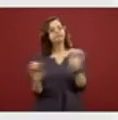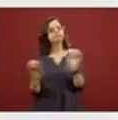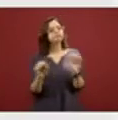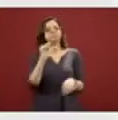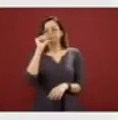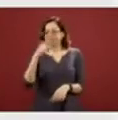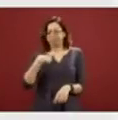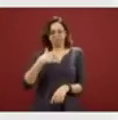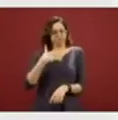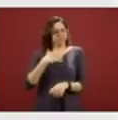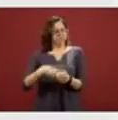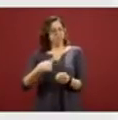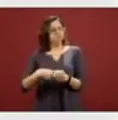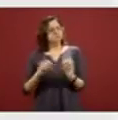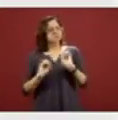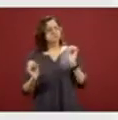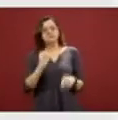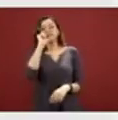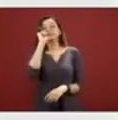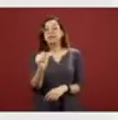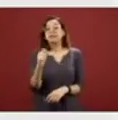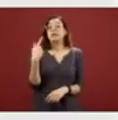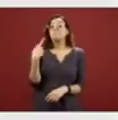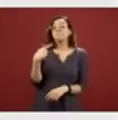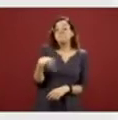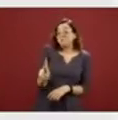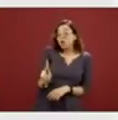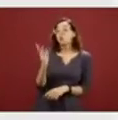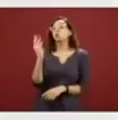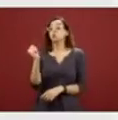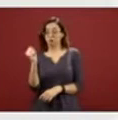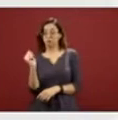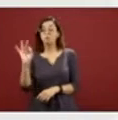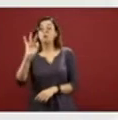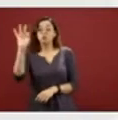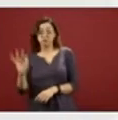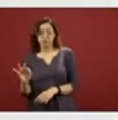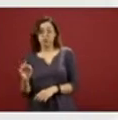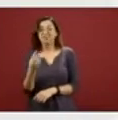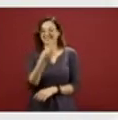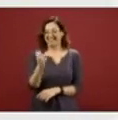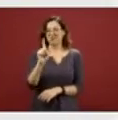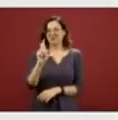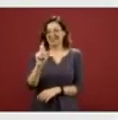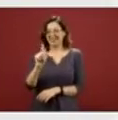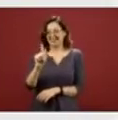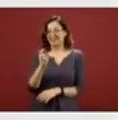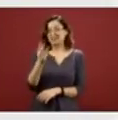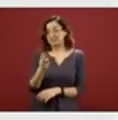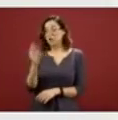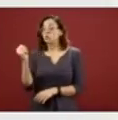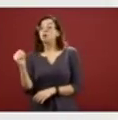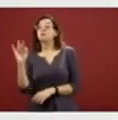han desarrollado sintomatología, pero un 9% de esos 373 sí